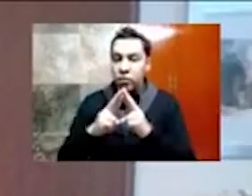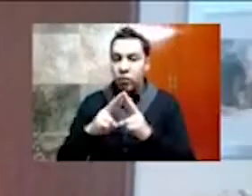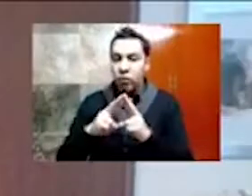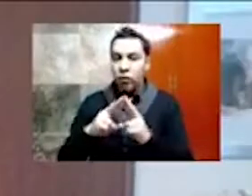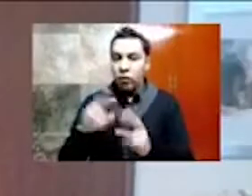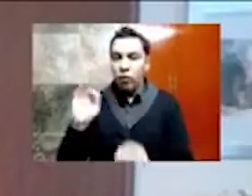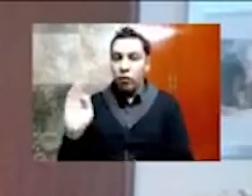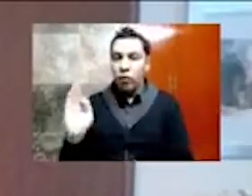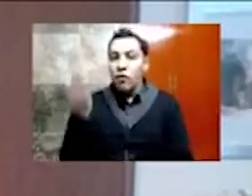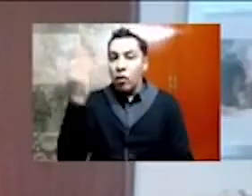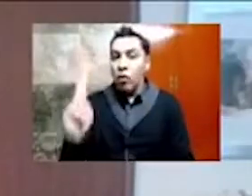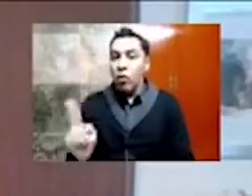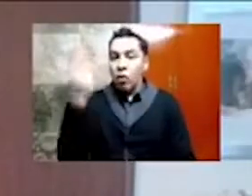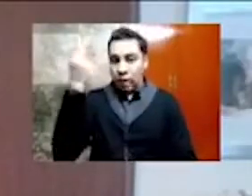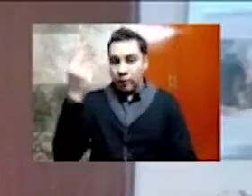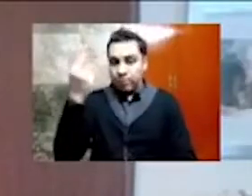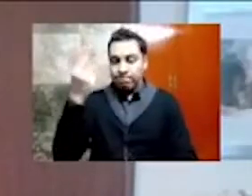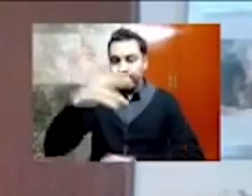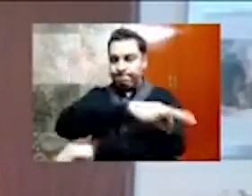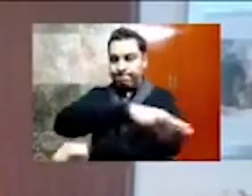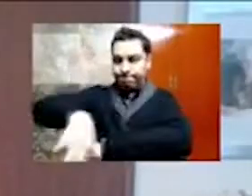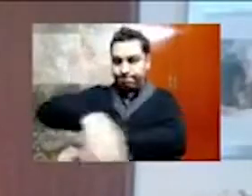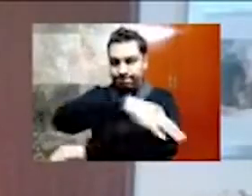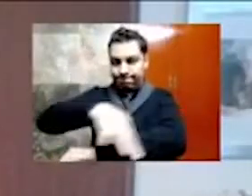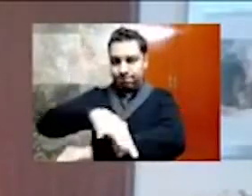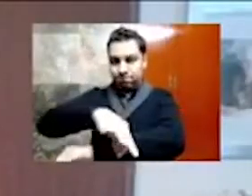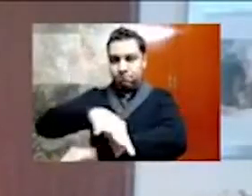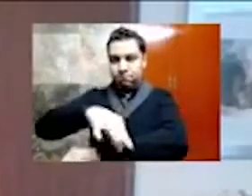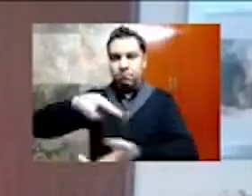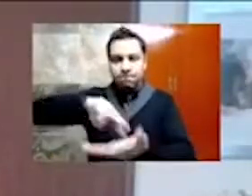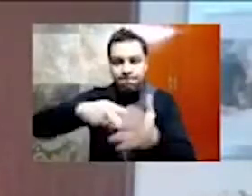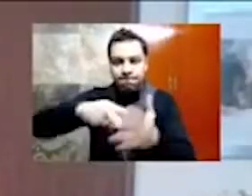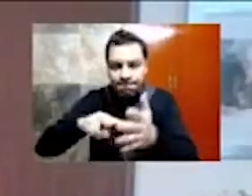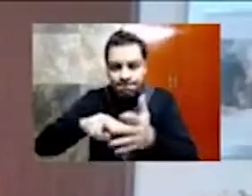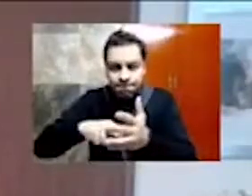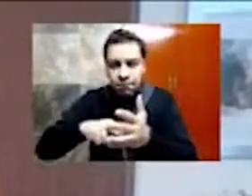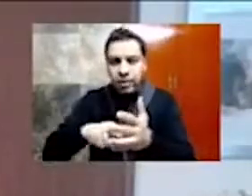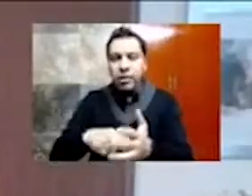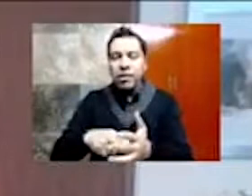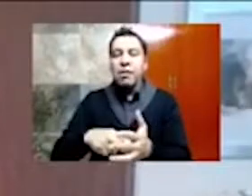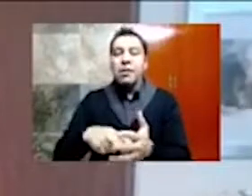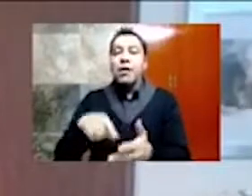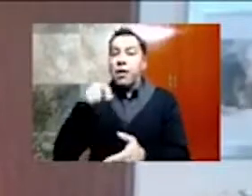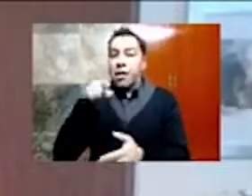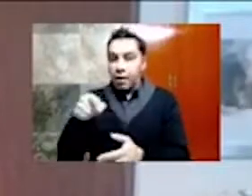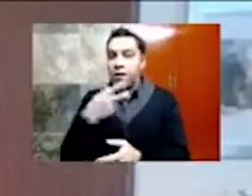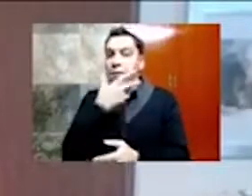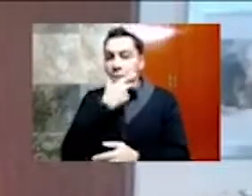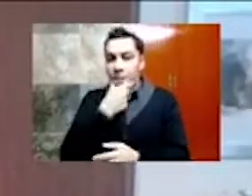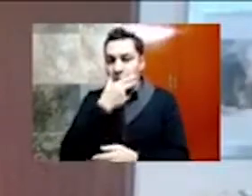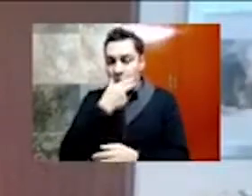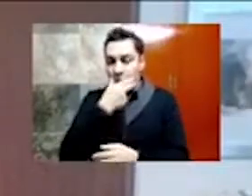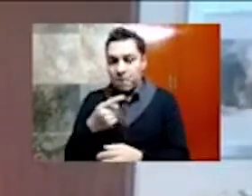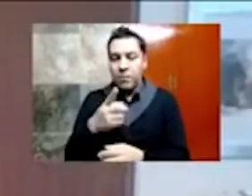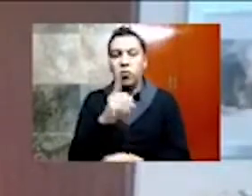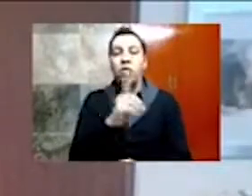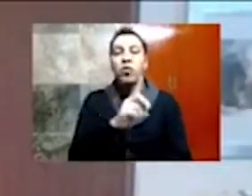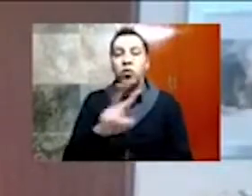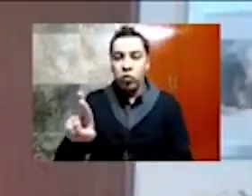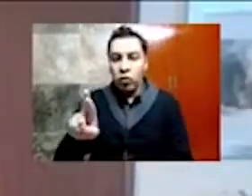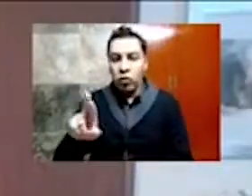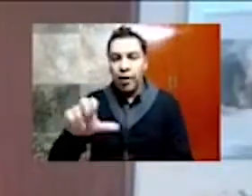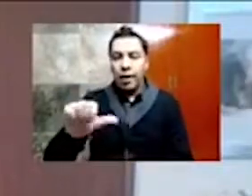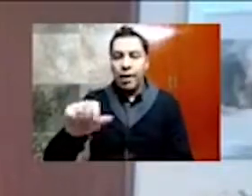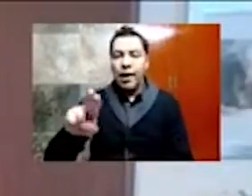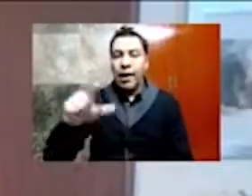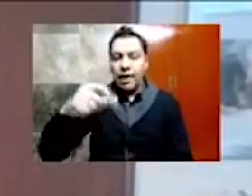Él es arquitecto, como les dije, por la UNAM y arqueólogo por la Escuela Nacional de Antropología e Historia. Doctor en arquitectura también por la